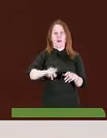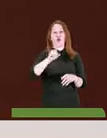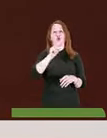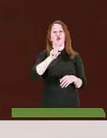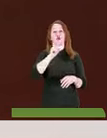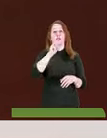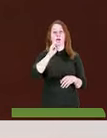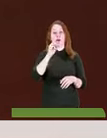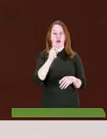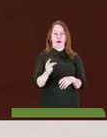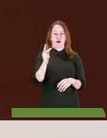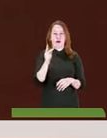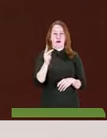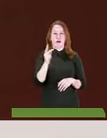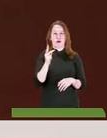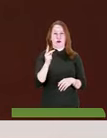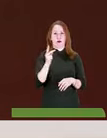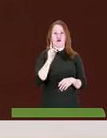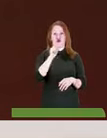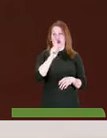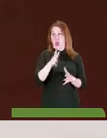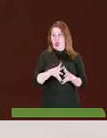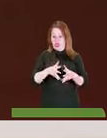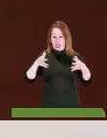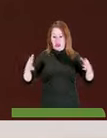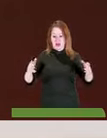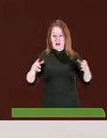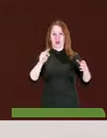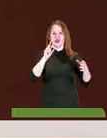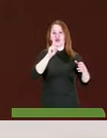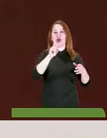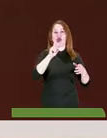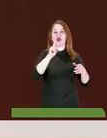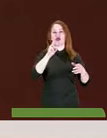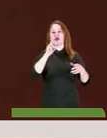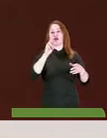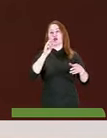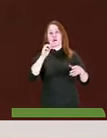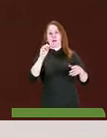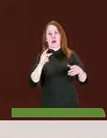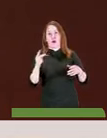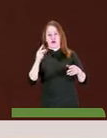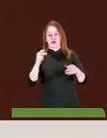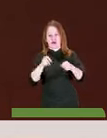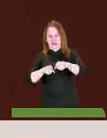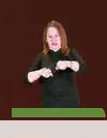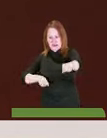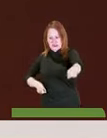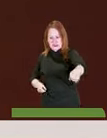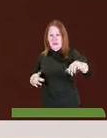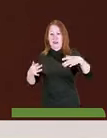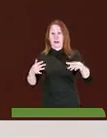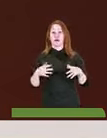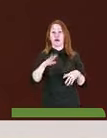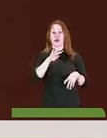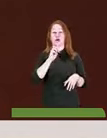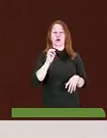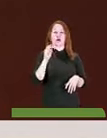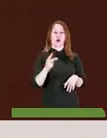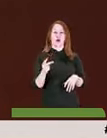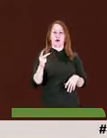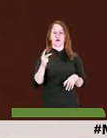daño en una vía. Si hay un hueco grande que tiene 2x2, pues son 4 metros cuadrados. La unidad tenía una meta de